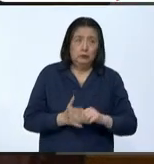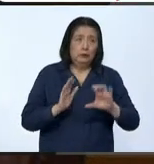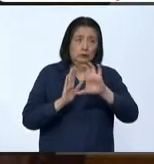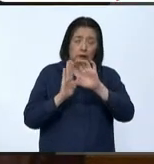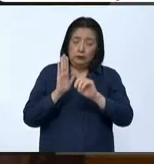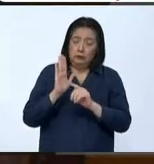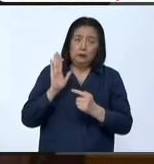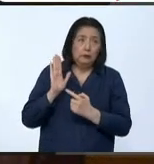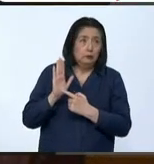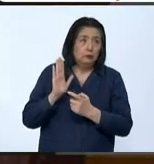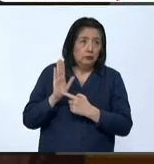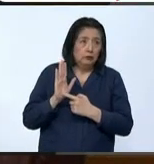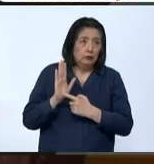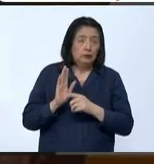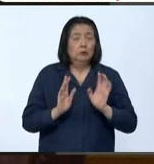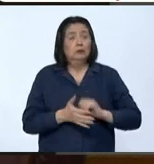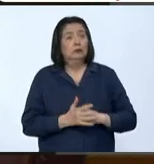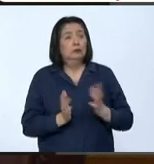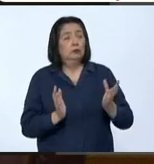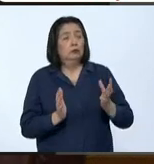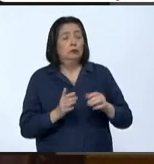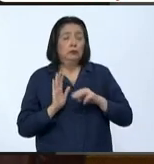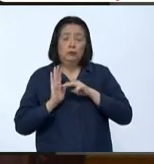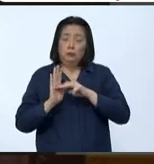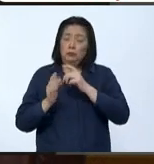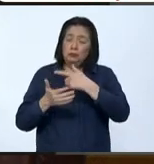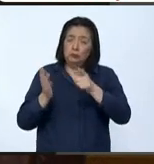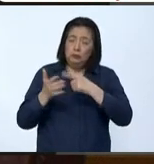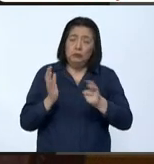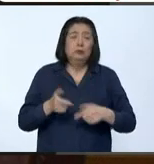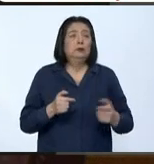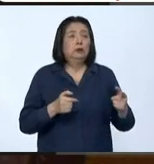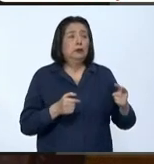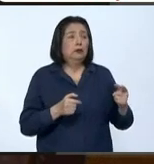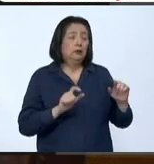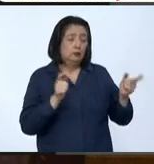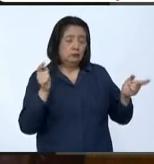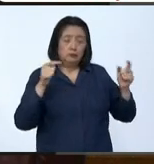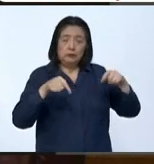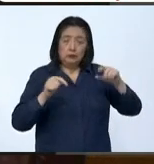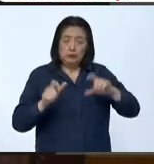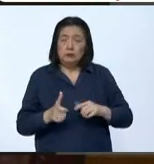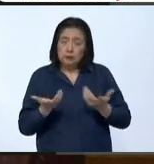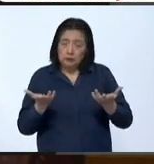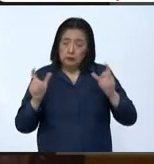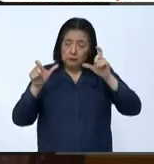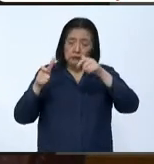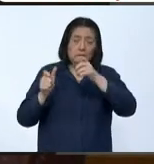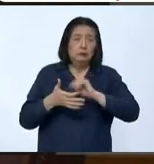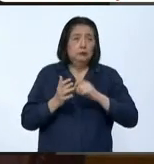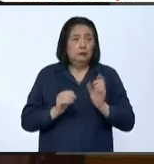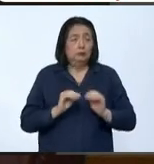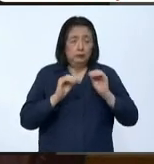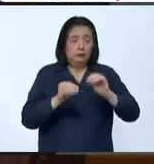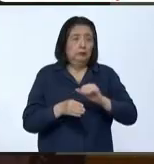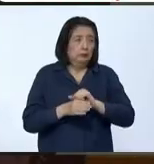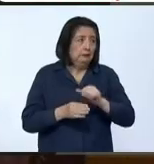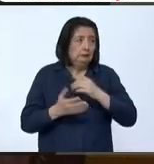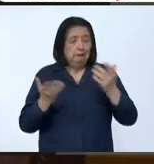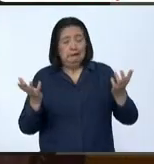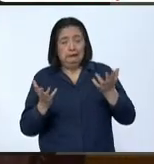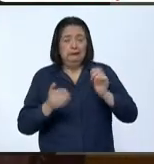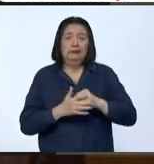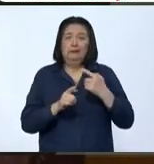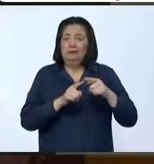Constitución que a su modelo híbrido presidencial parlamentario cuya aplicación ha generado se ve las fracturas